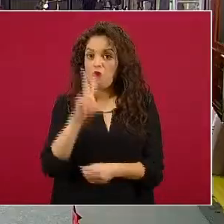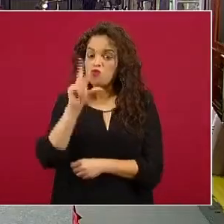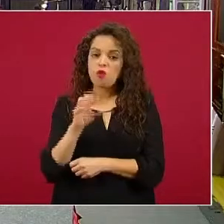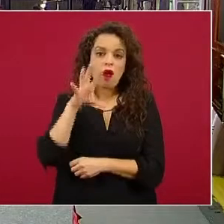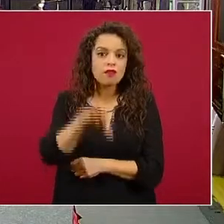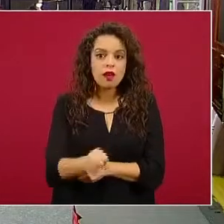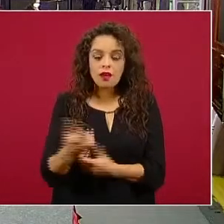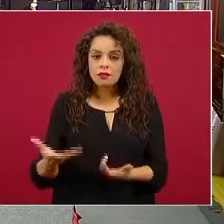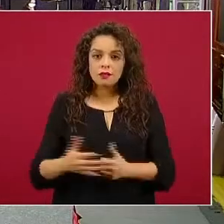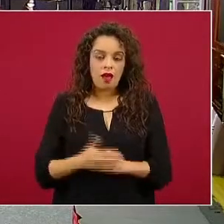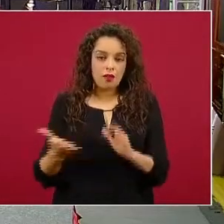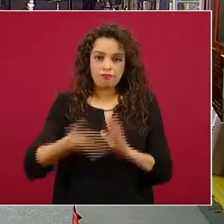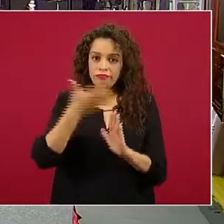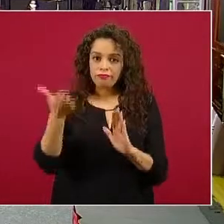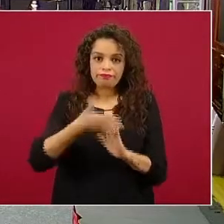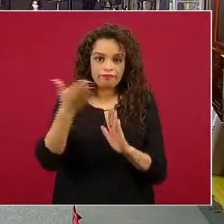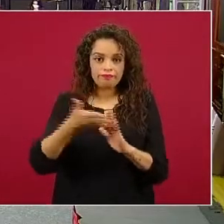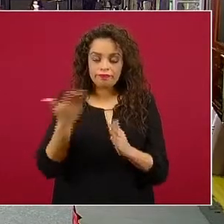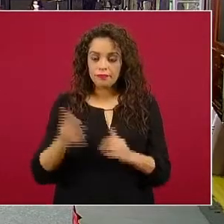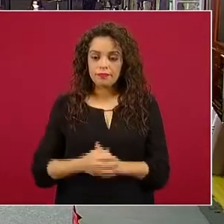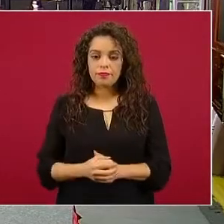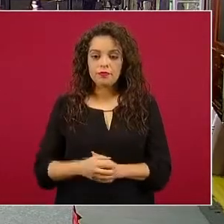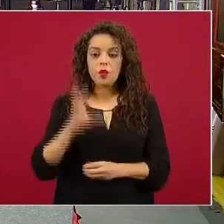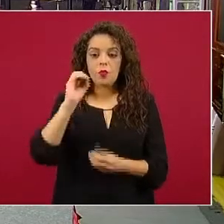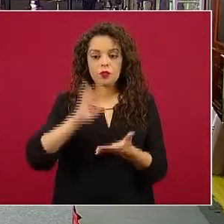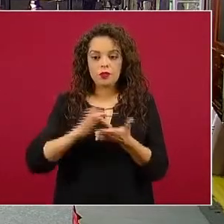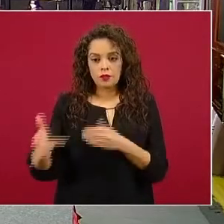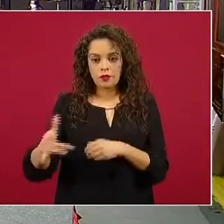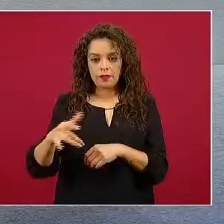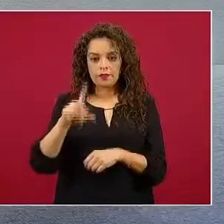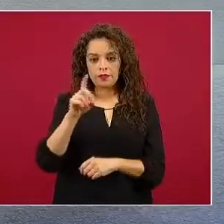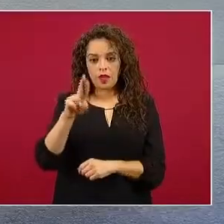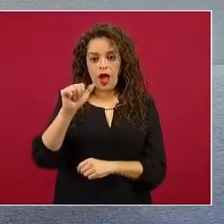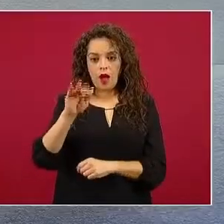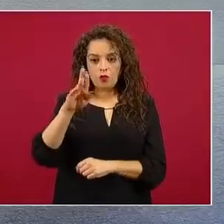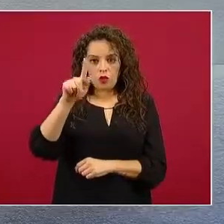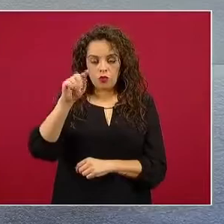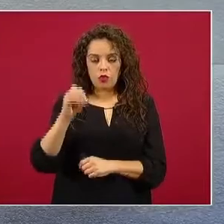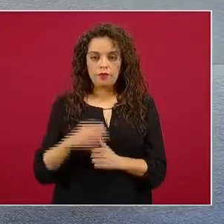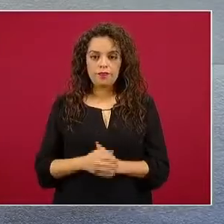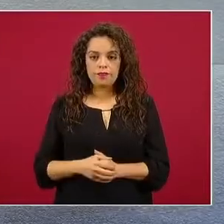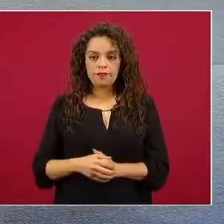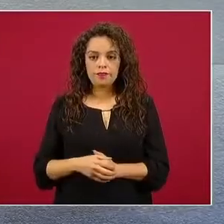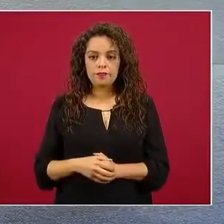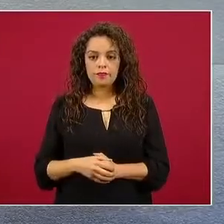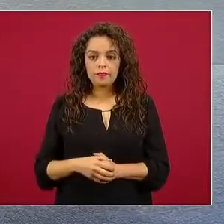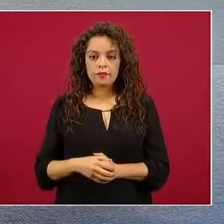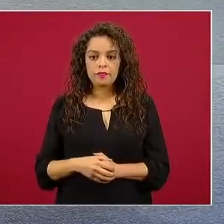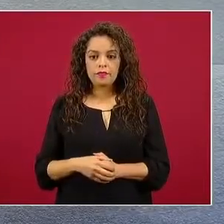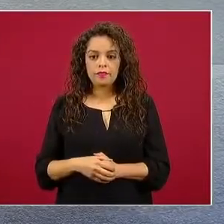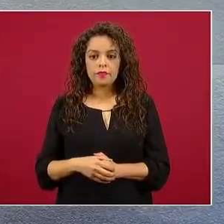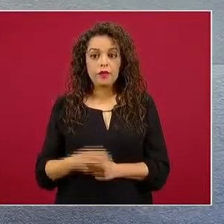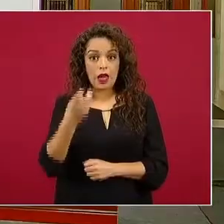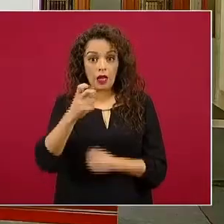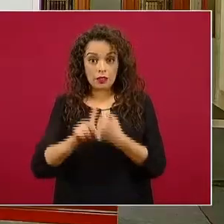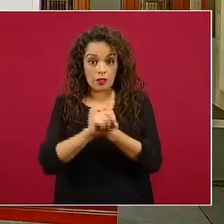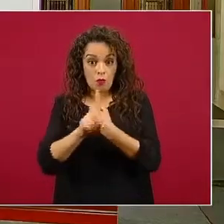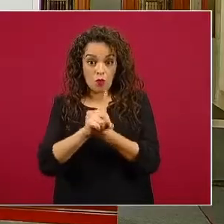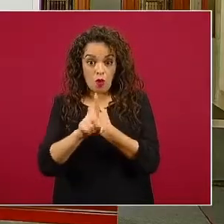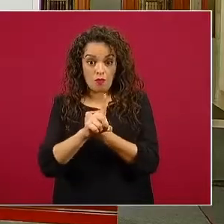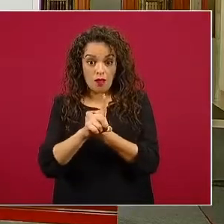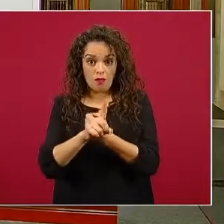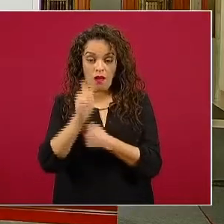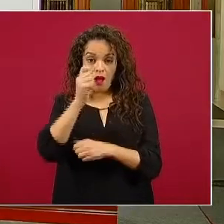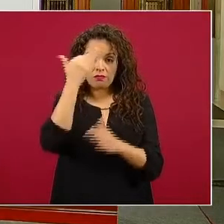Muchas gracias, doctor Aburto. Aquí agrego una nota que tiene que ver con este problema histórico de